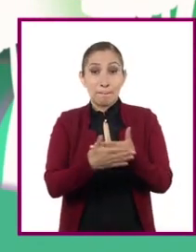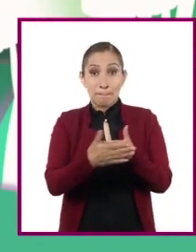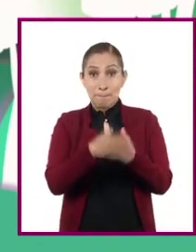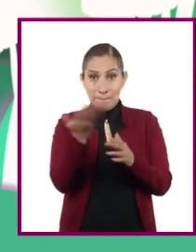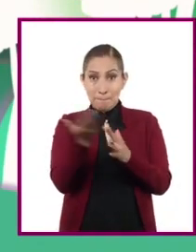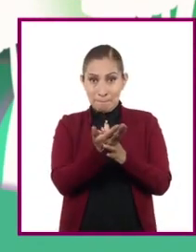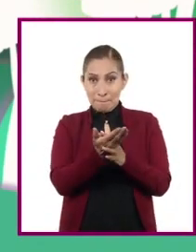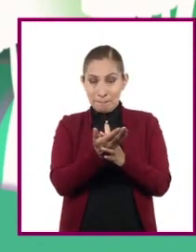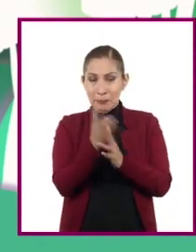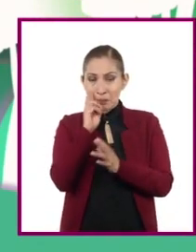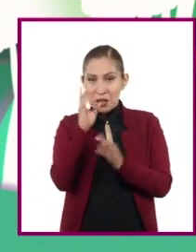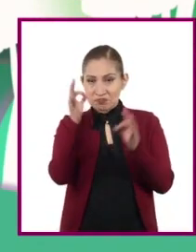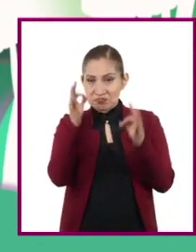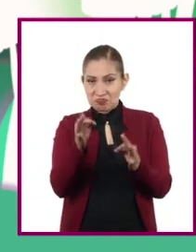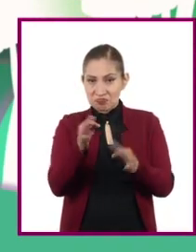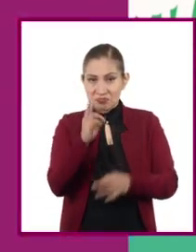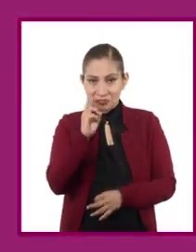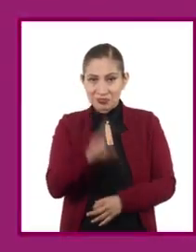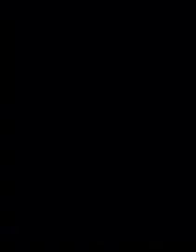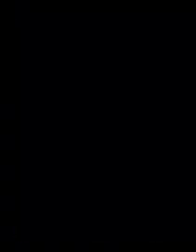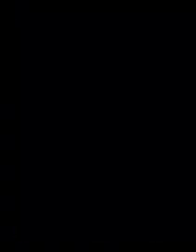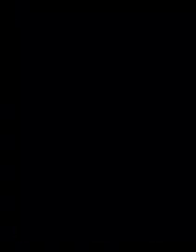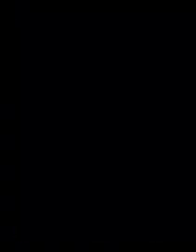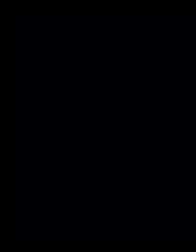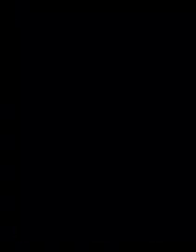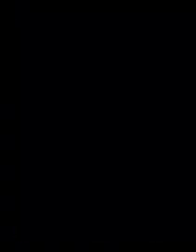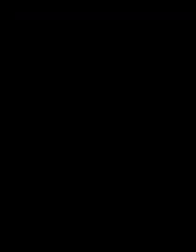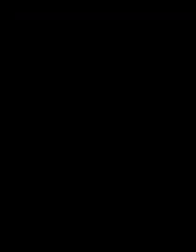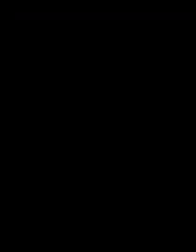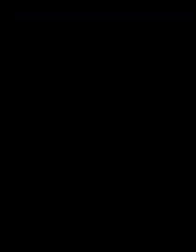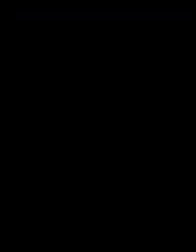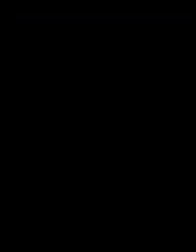próximo segmento lo confirmarán.